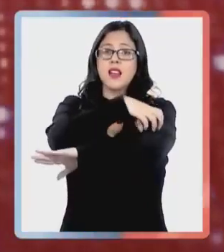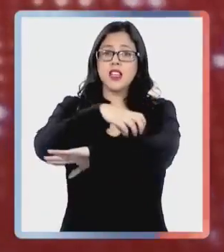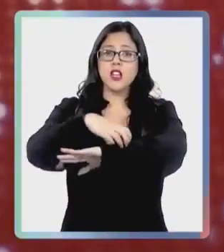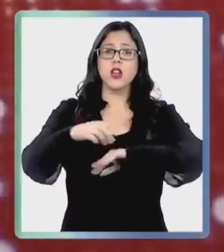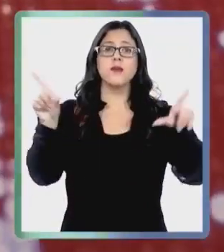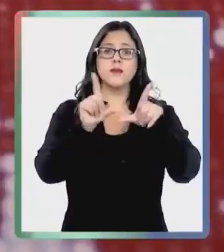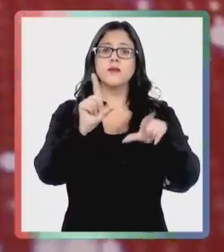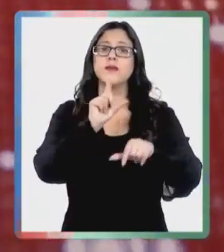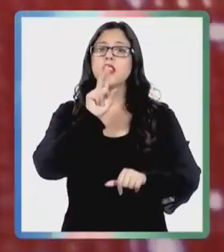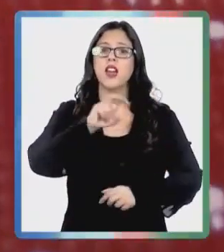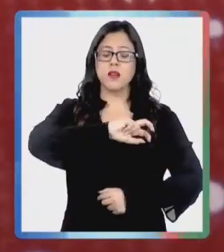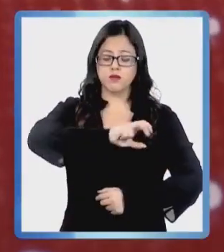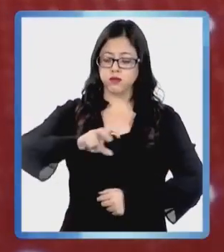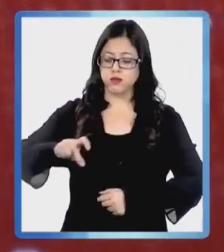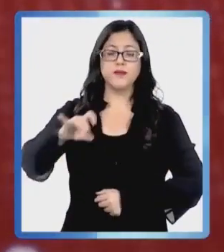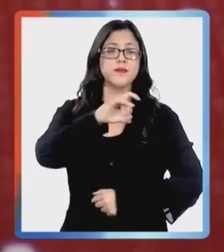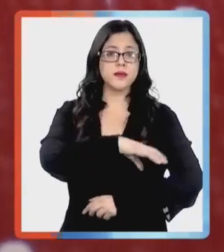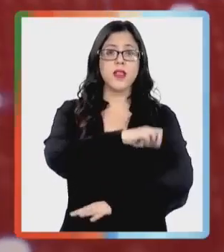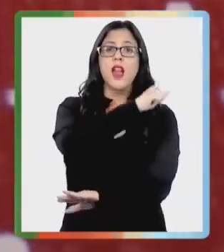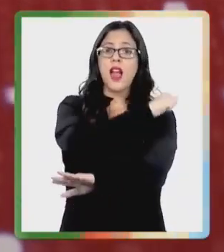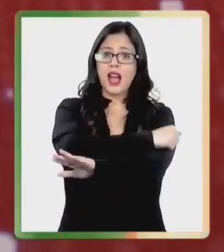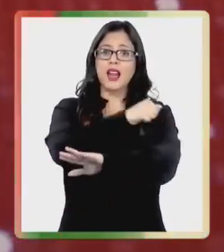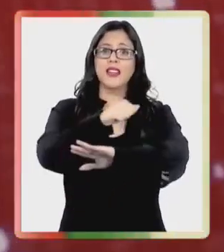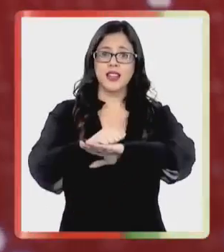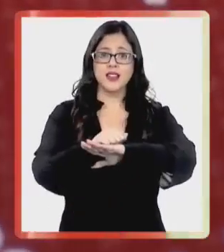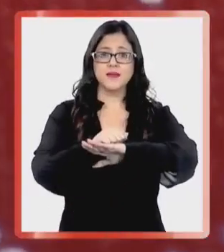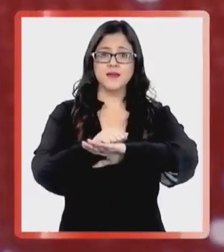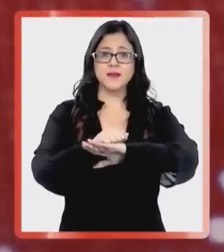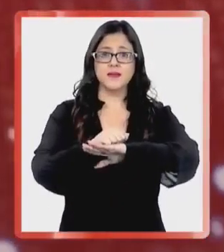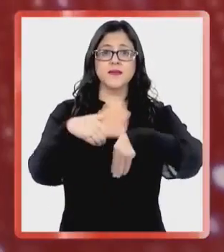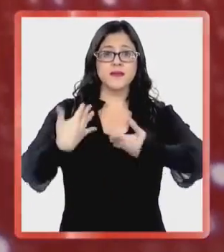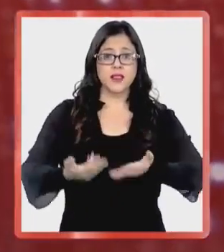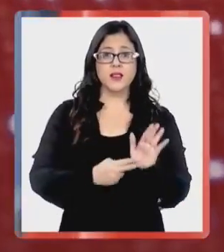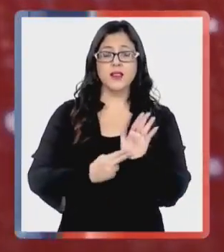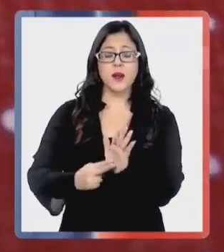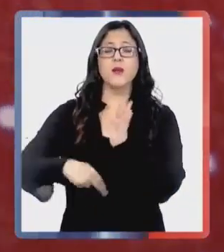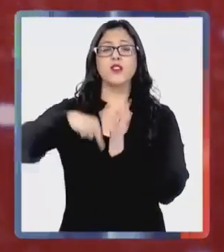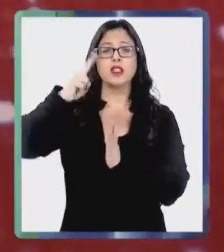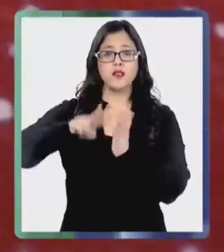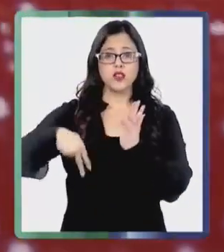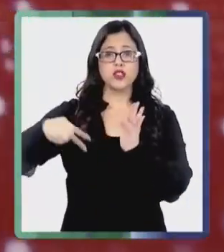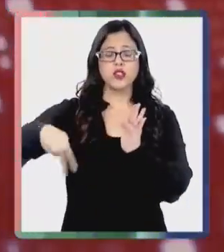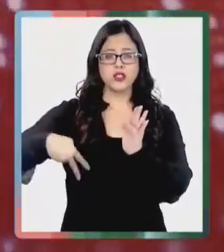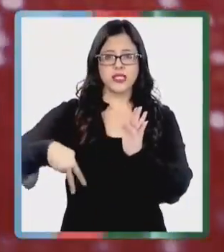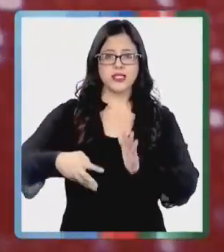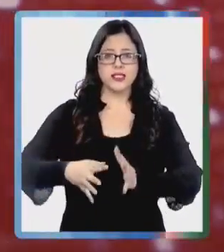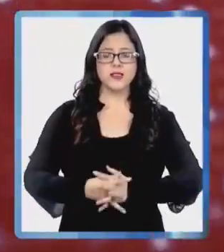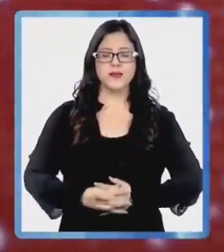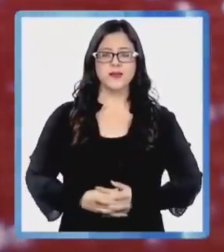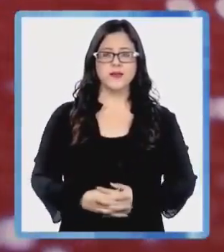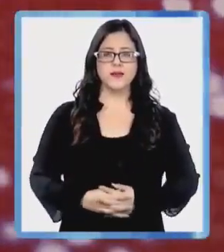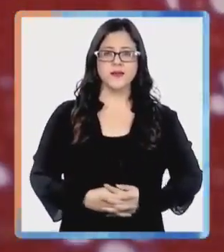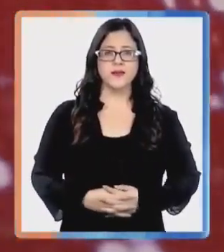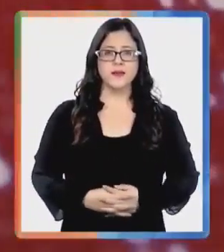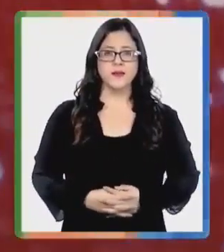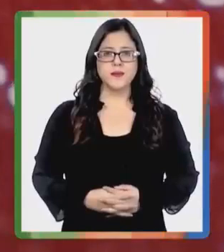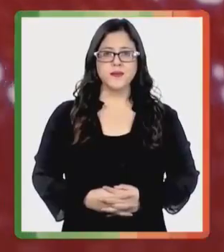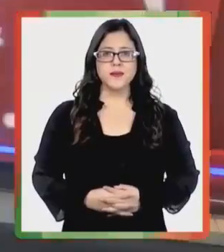Asociación Regional de Canales de Televisión de Señal Abierta de Chile, Arcatel, presenta Portavoz